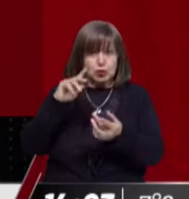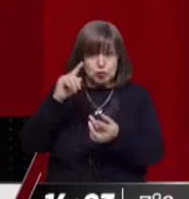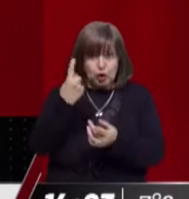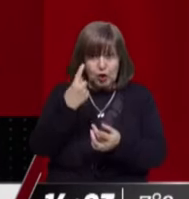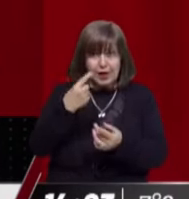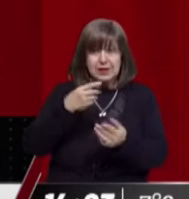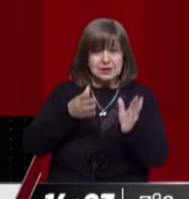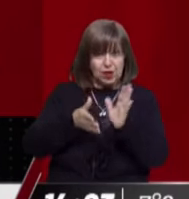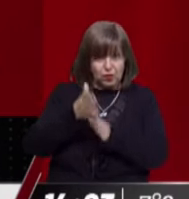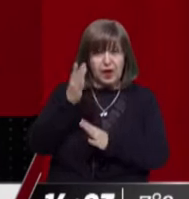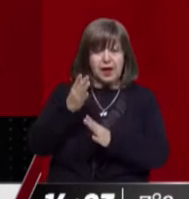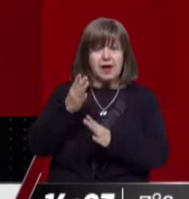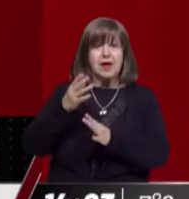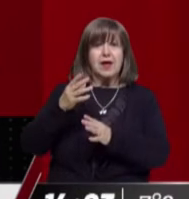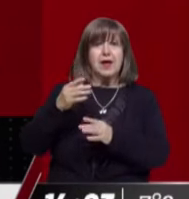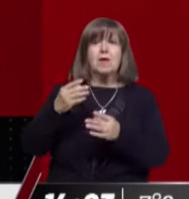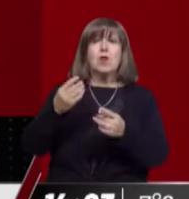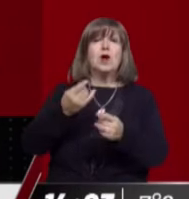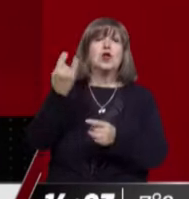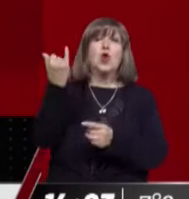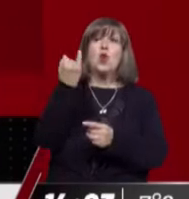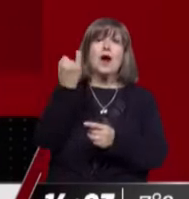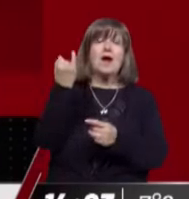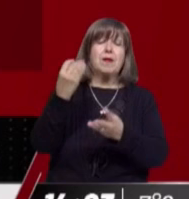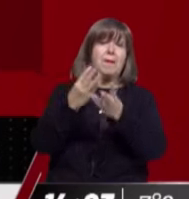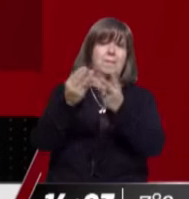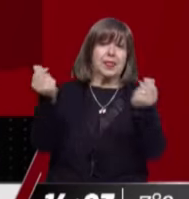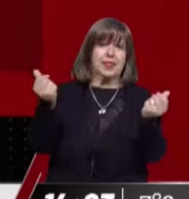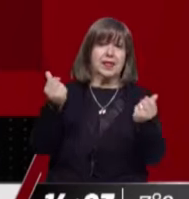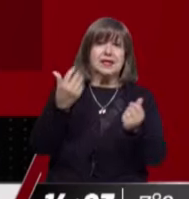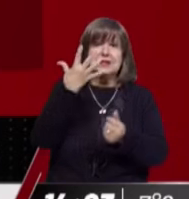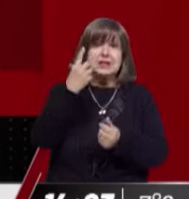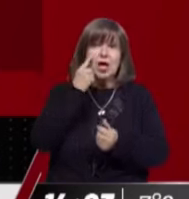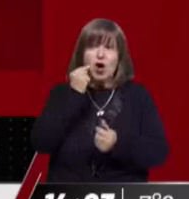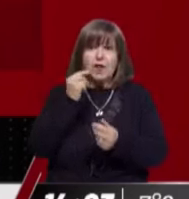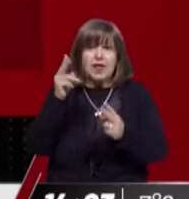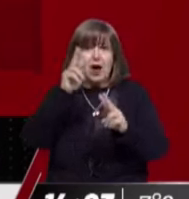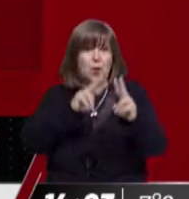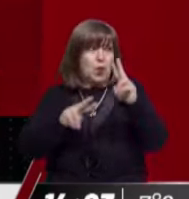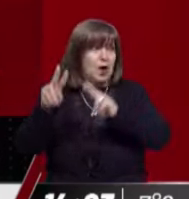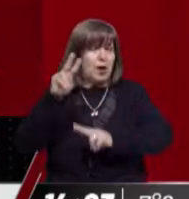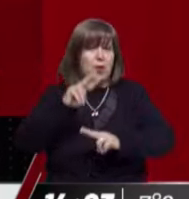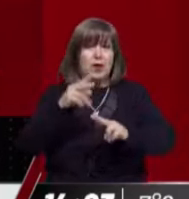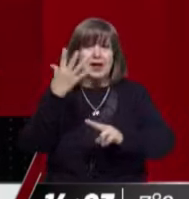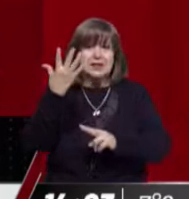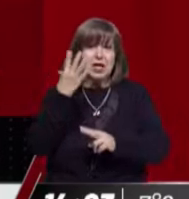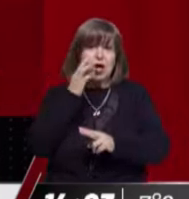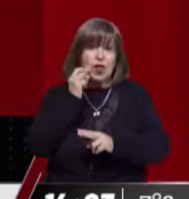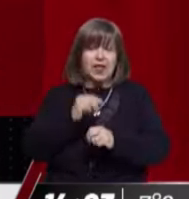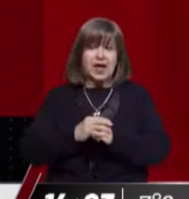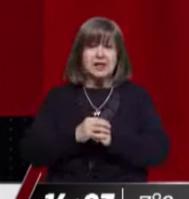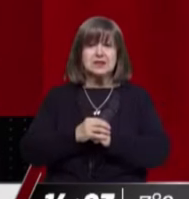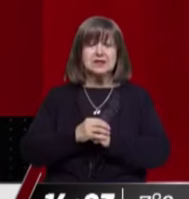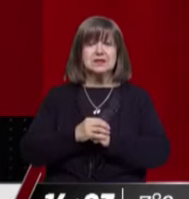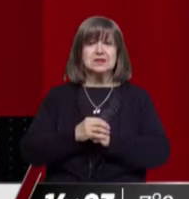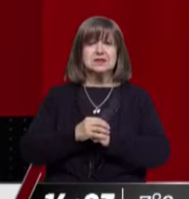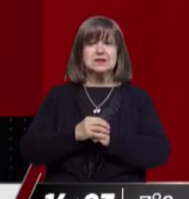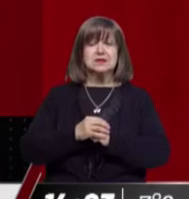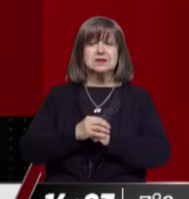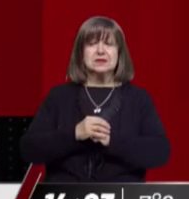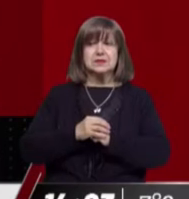equivoco, y estaba desaparecida desde el pasado jueves, es decir, hace 5 días que la estaban buscando. Sí, en